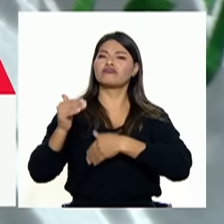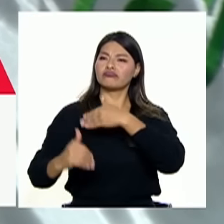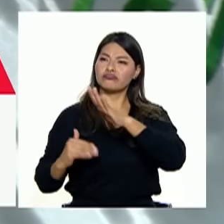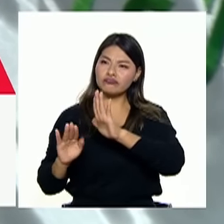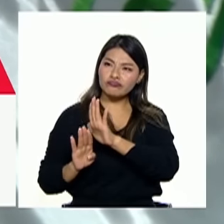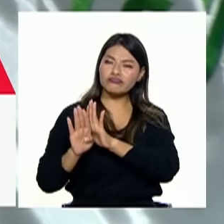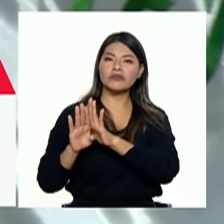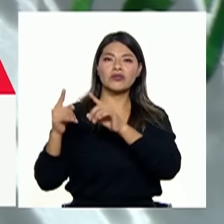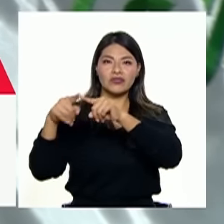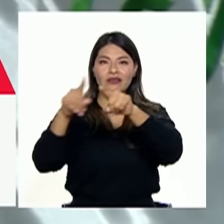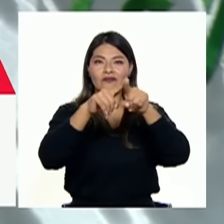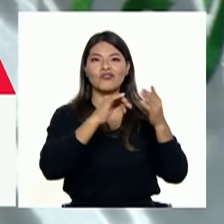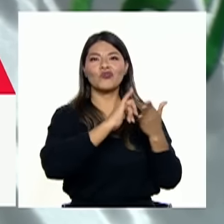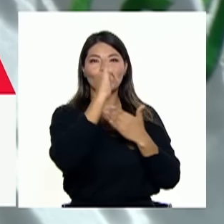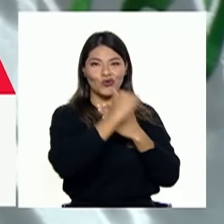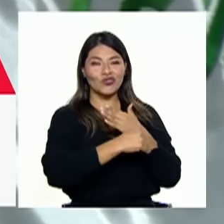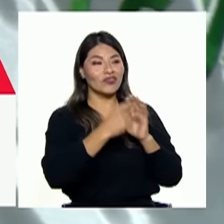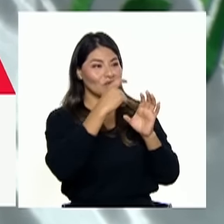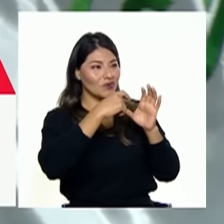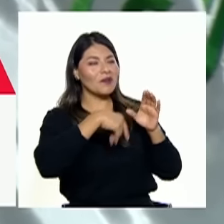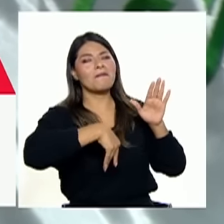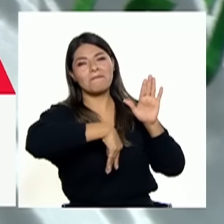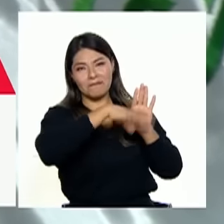adelante varios otros proyectos mineros.